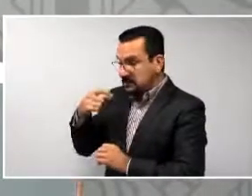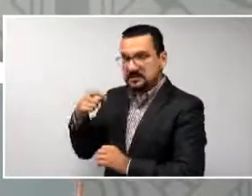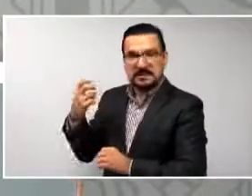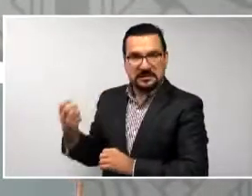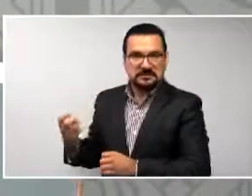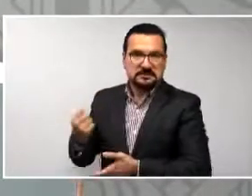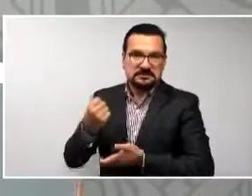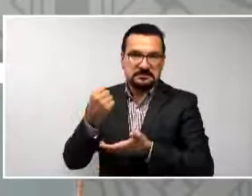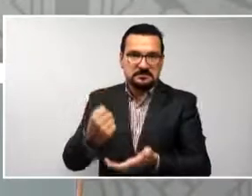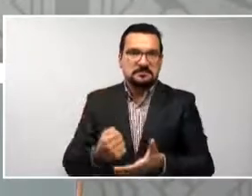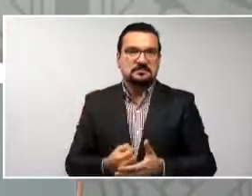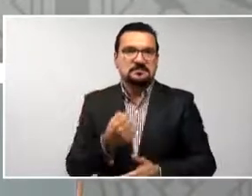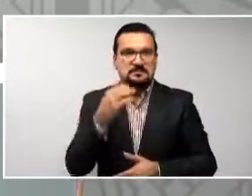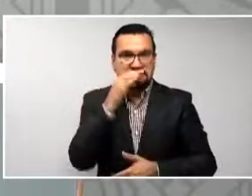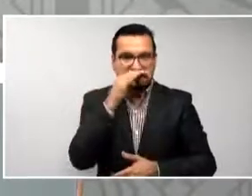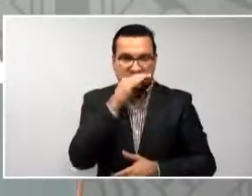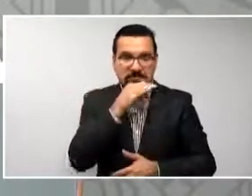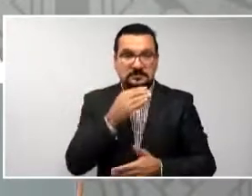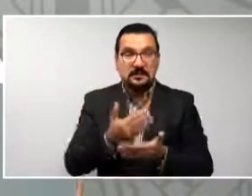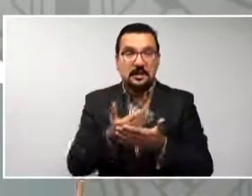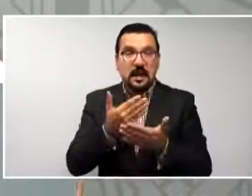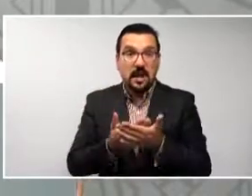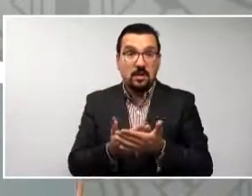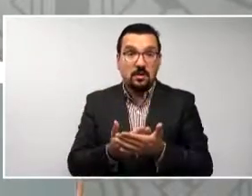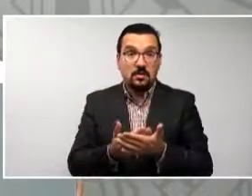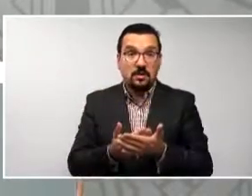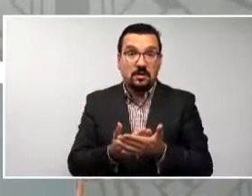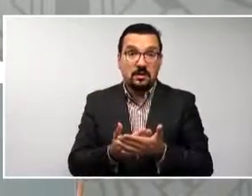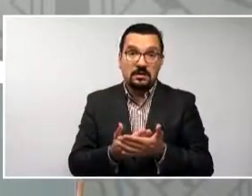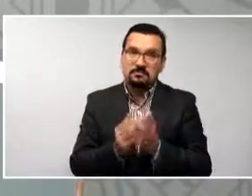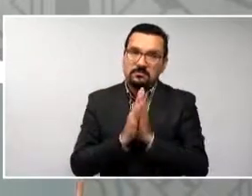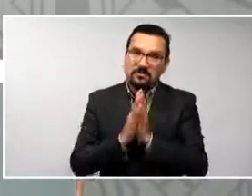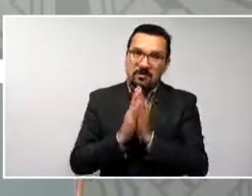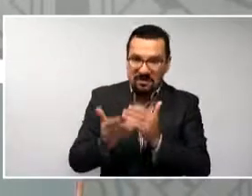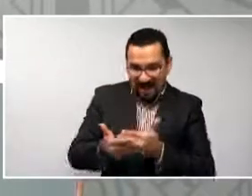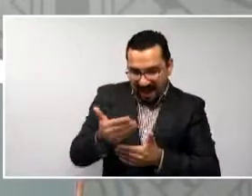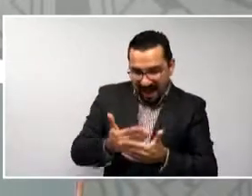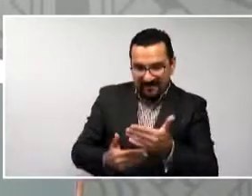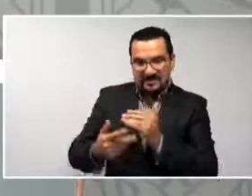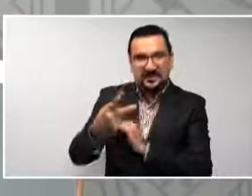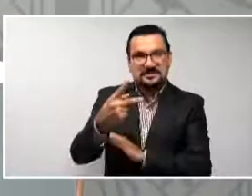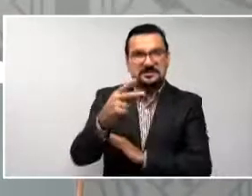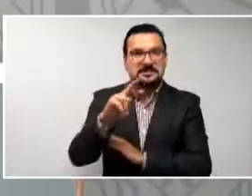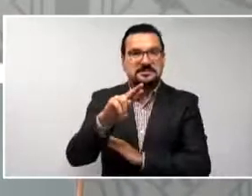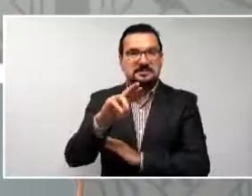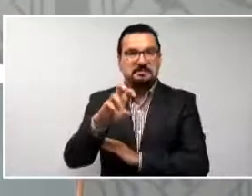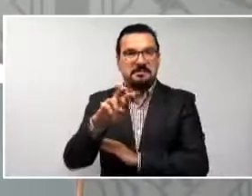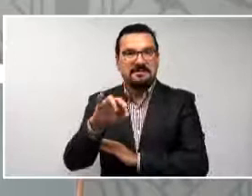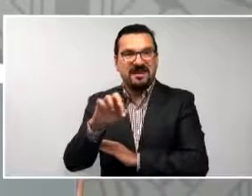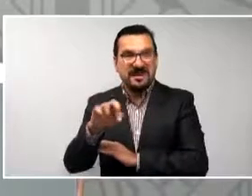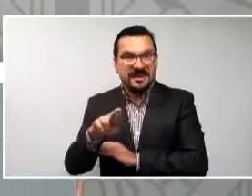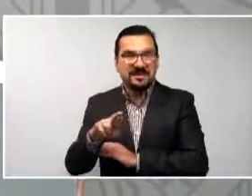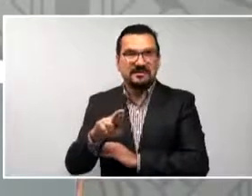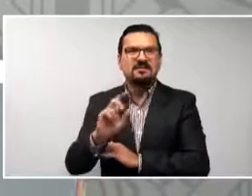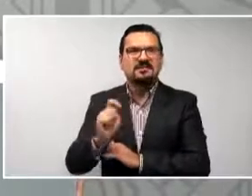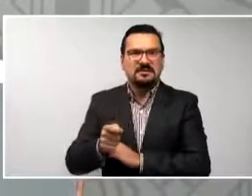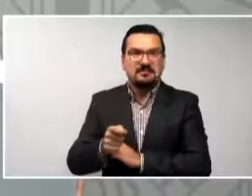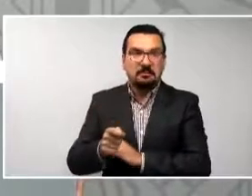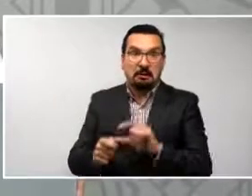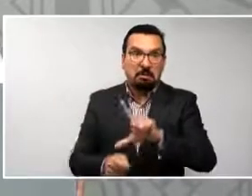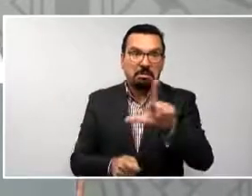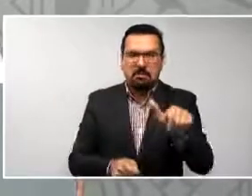ahora así que más vale prevenir que lamentar recuerda